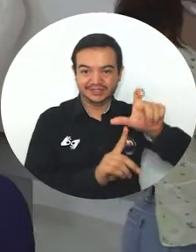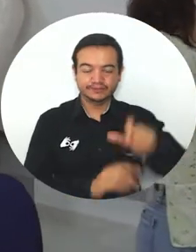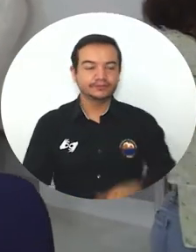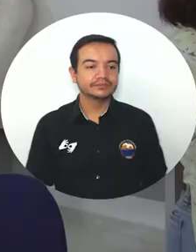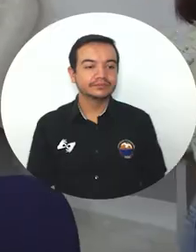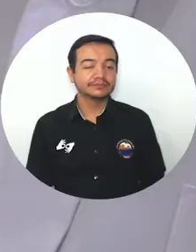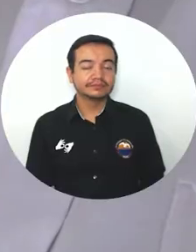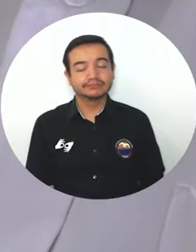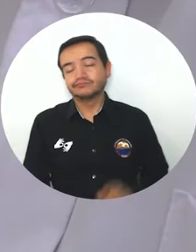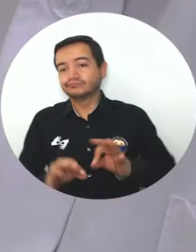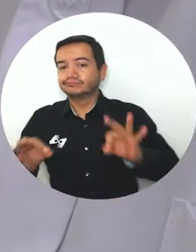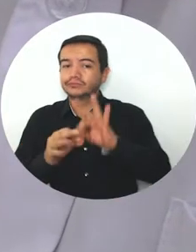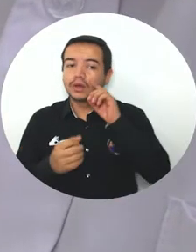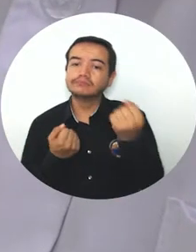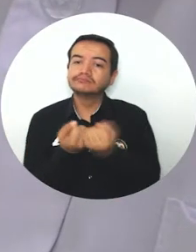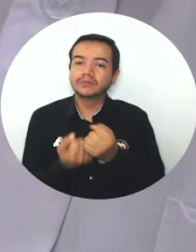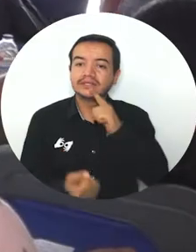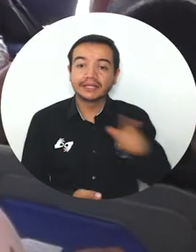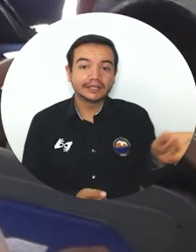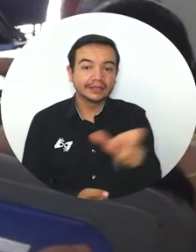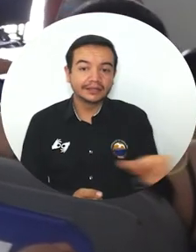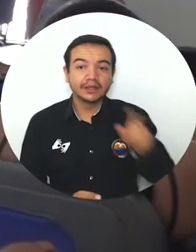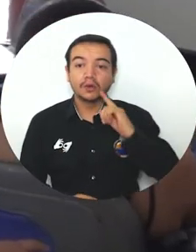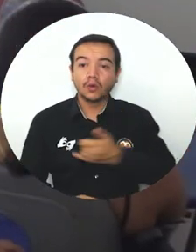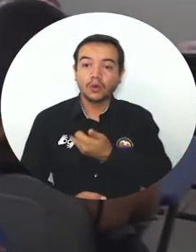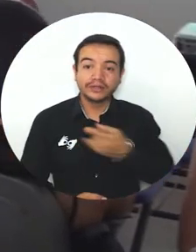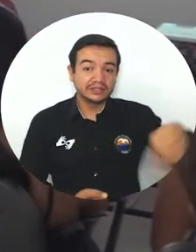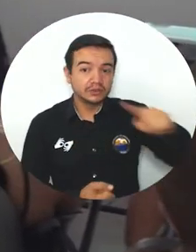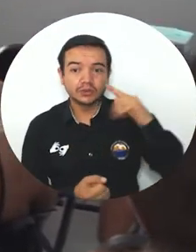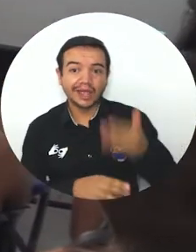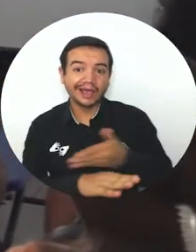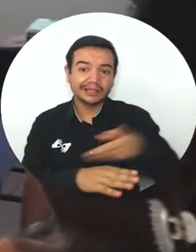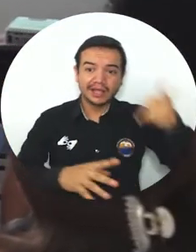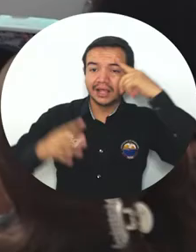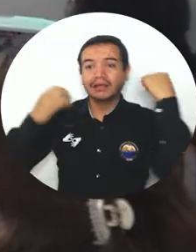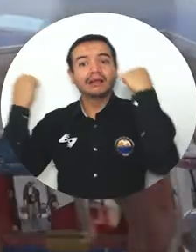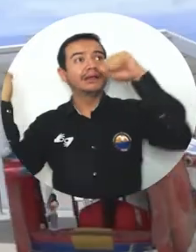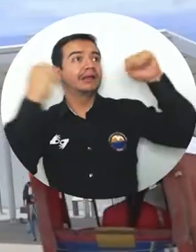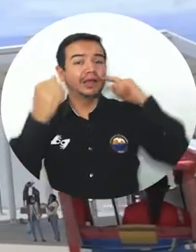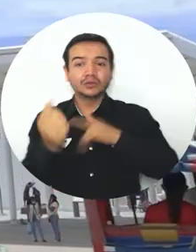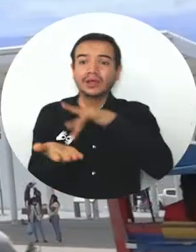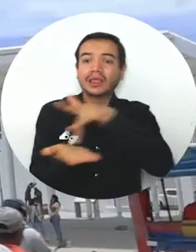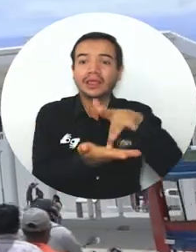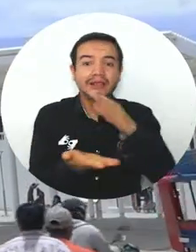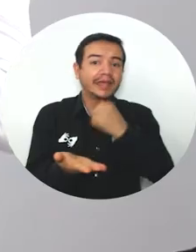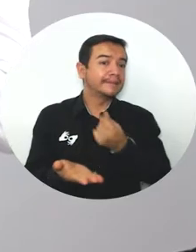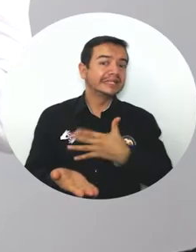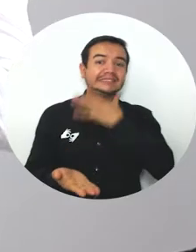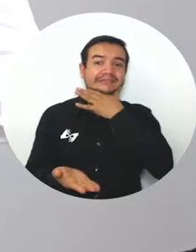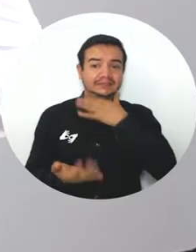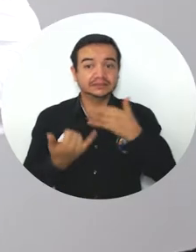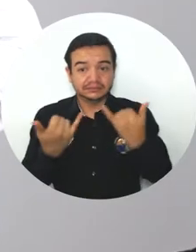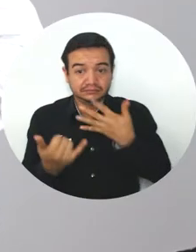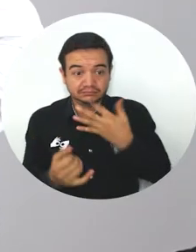nuestros jóvenes. Son, en el caso de Ciénaga, 1.200 jóvenes que estaban preocupados porque tenían saldos pendientes de matrícula. No es